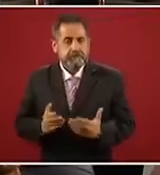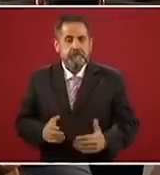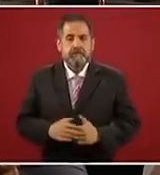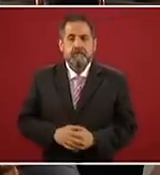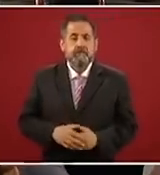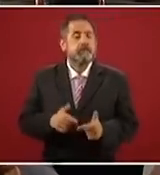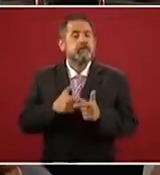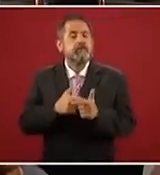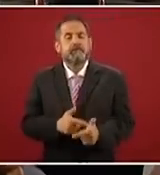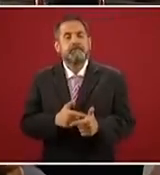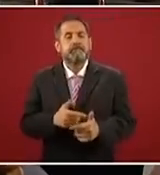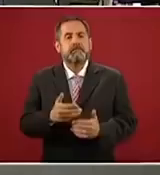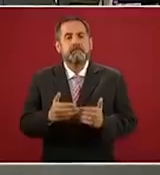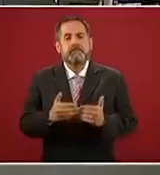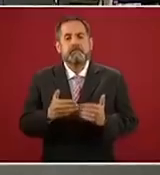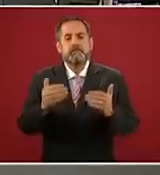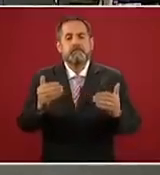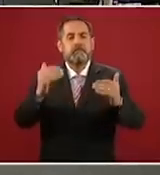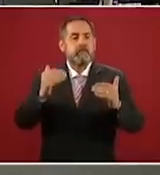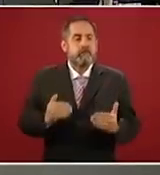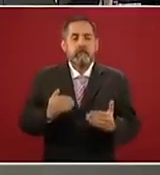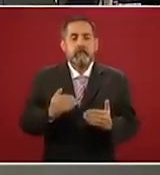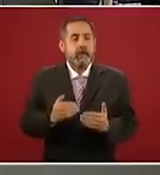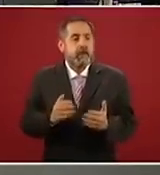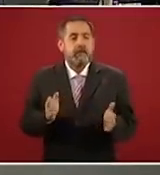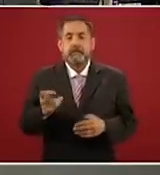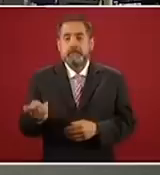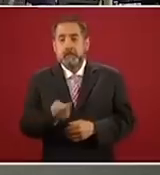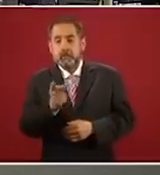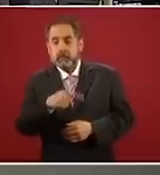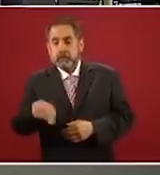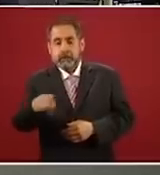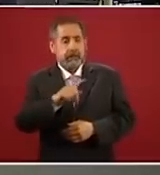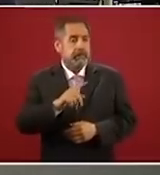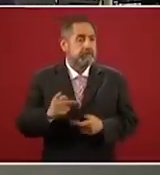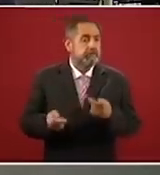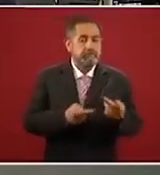y vamos a abrir para preguntas y respuestas.